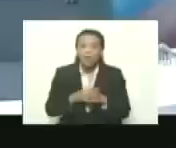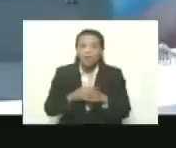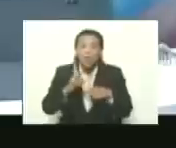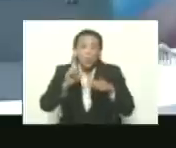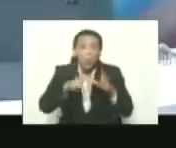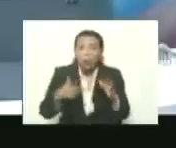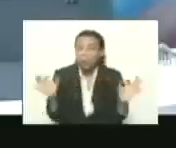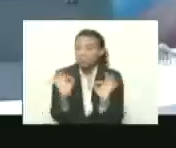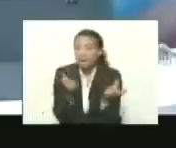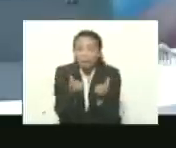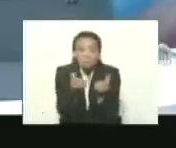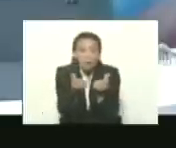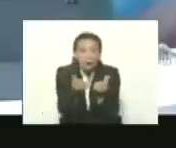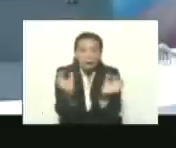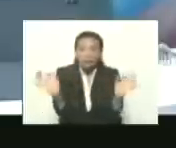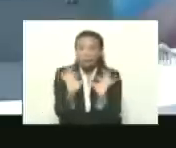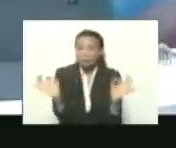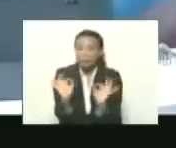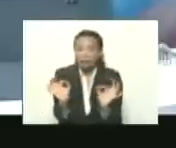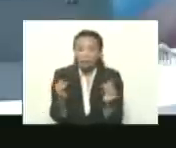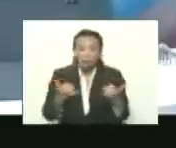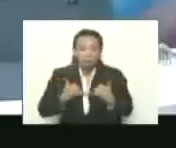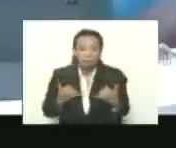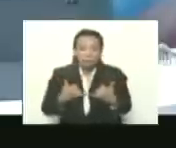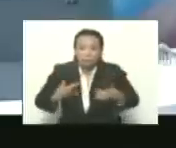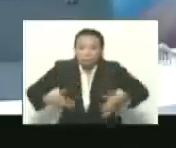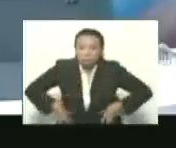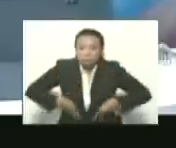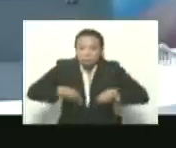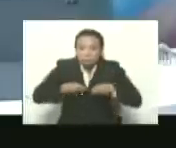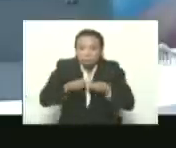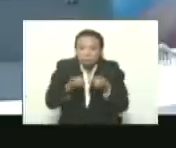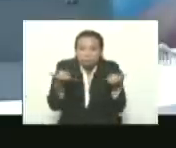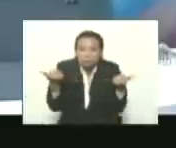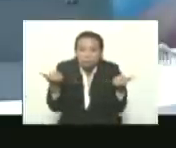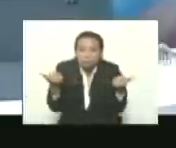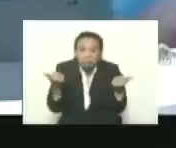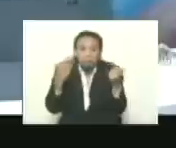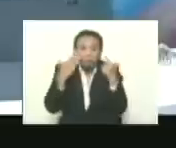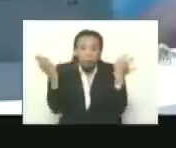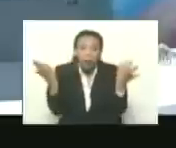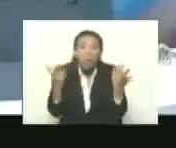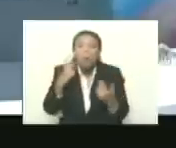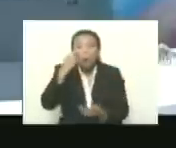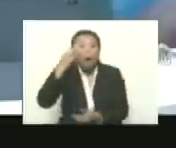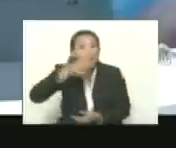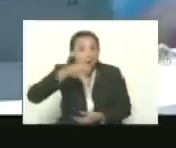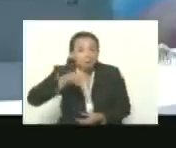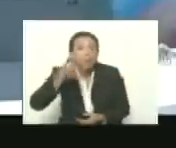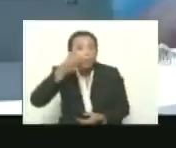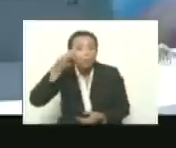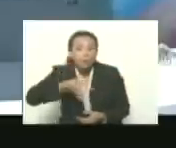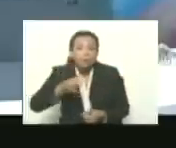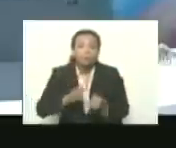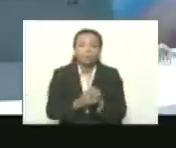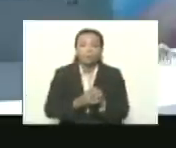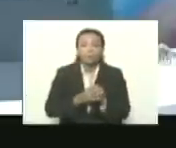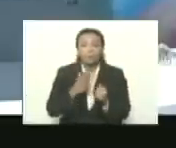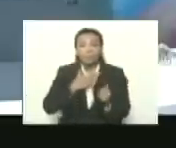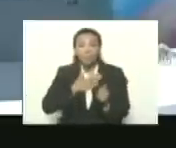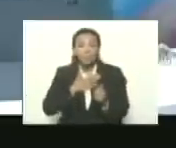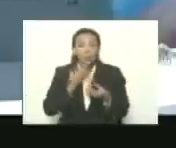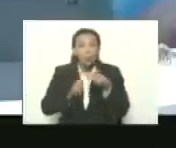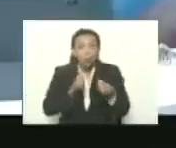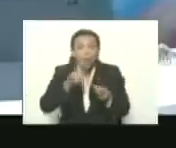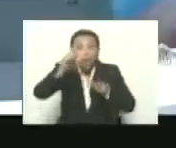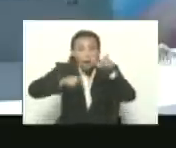Sin medios, sin nada, no sacaban nada de nosotros. Pero nosotros somos una realidad, como somos hoy una realidad. Y